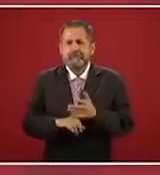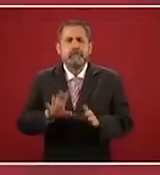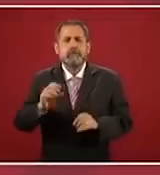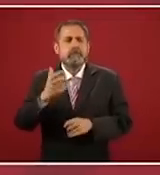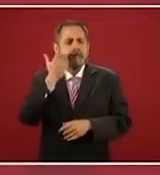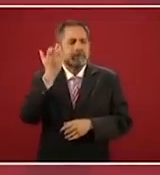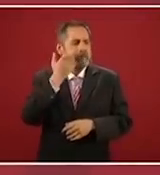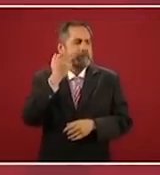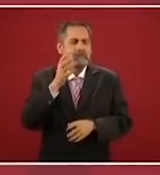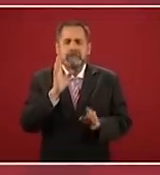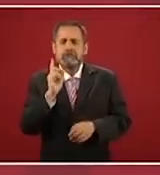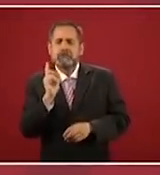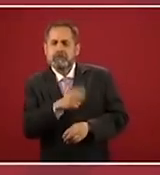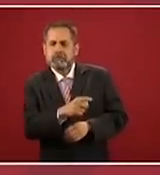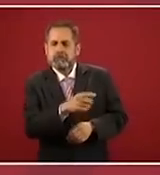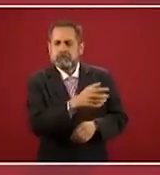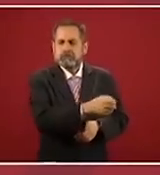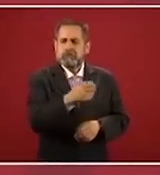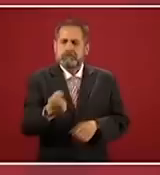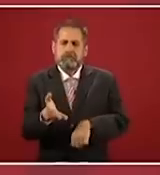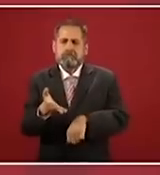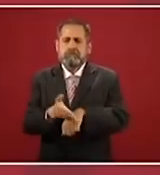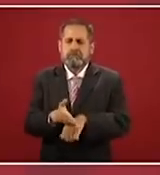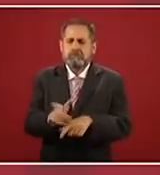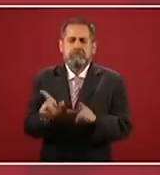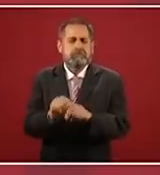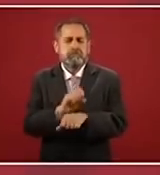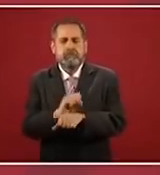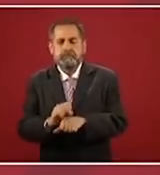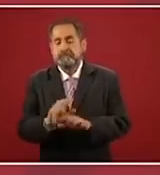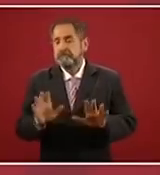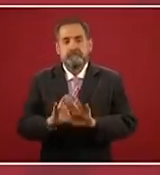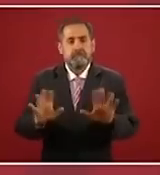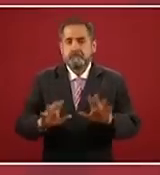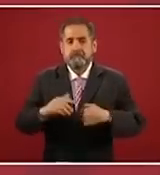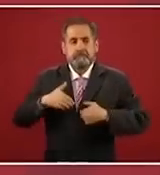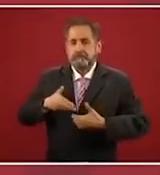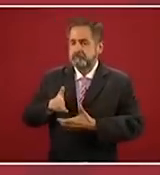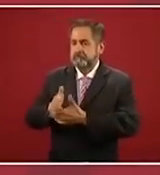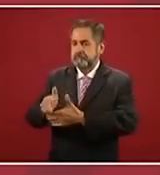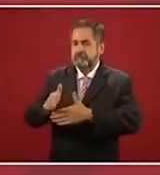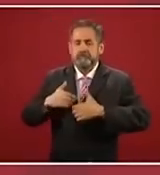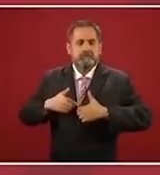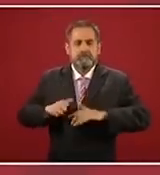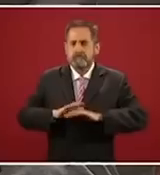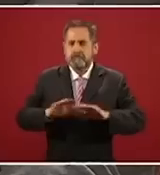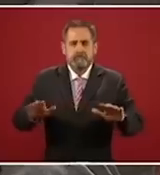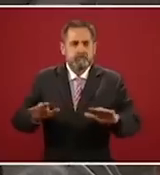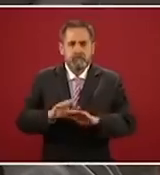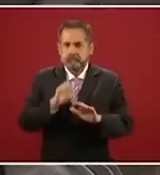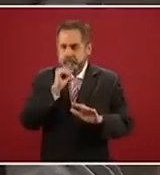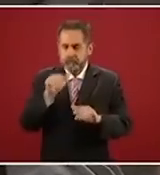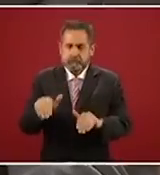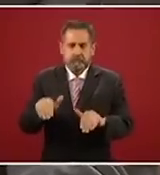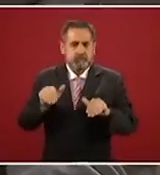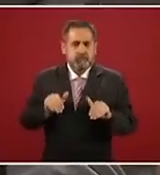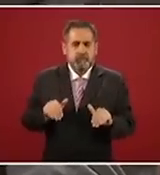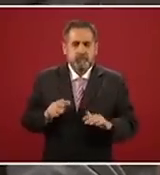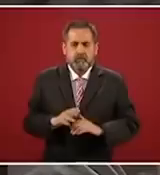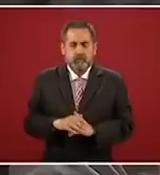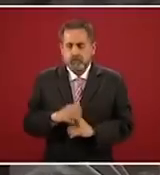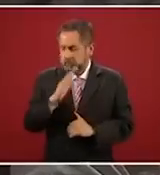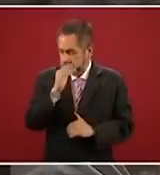expiatorios y quédate hasta ahí, eso no lo vamos a hacer. O sea, no